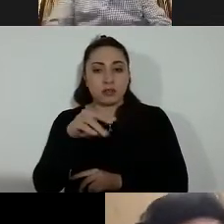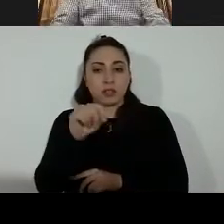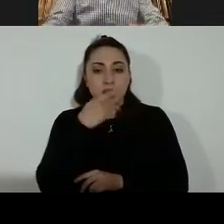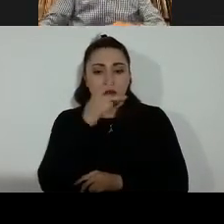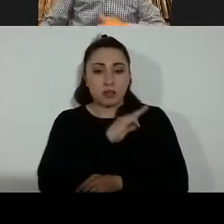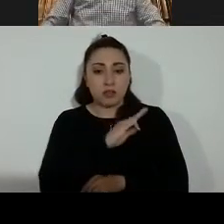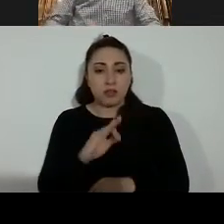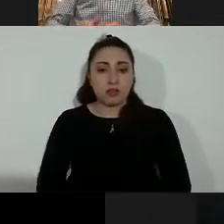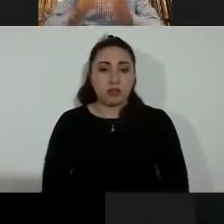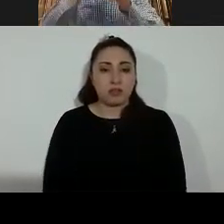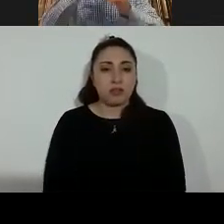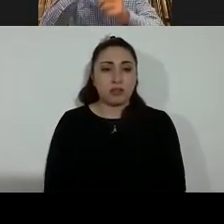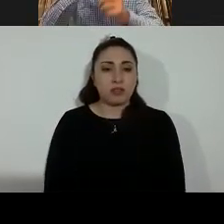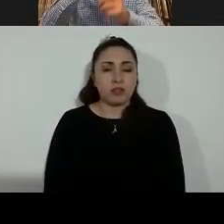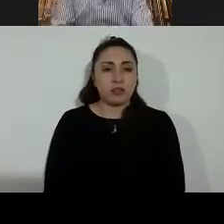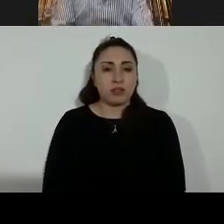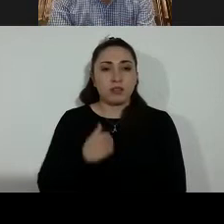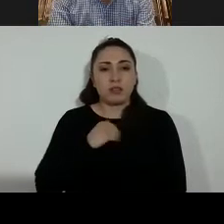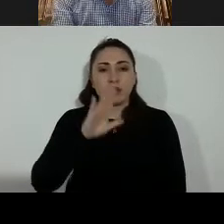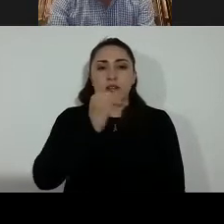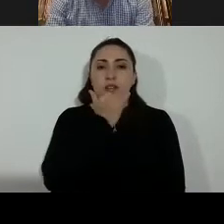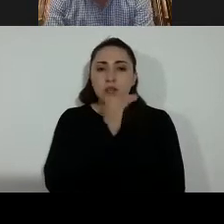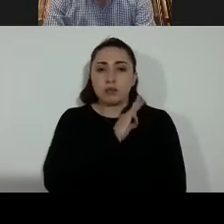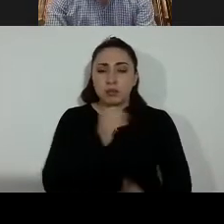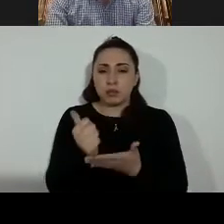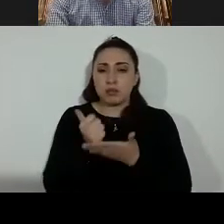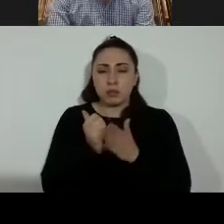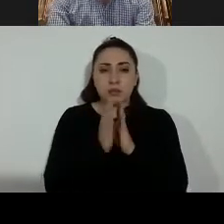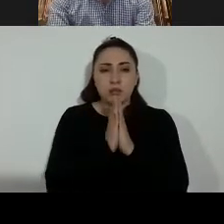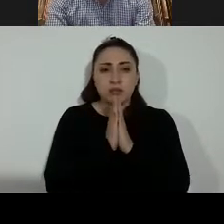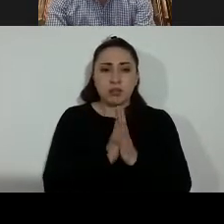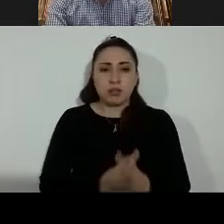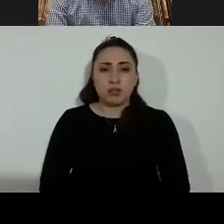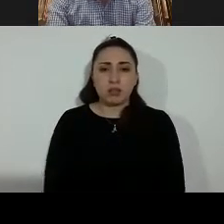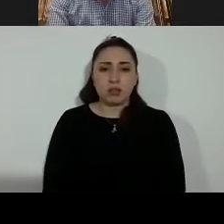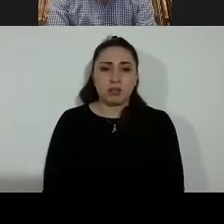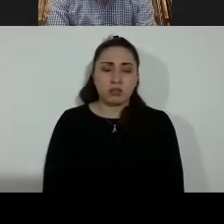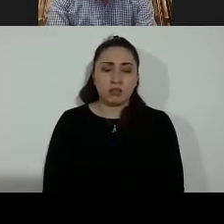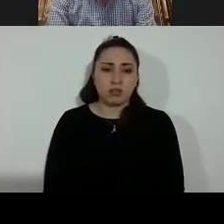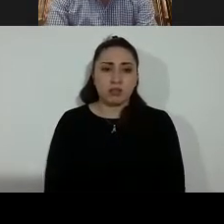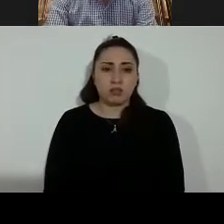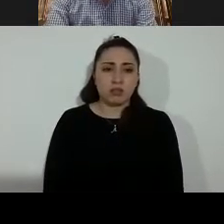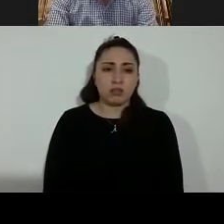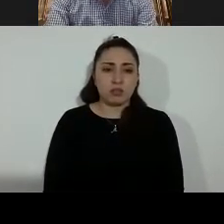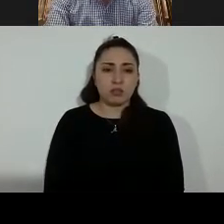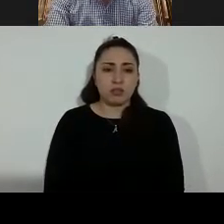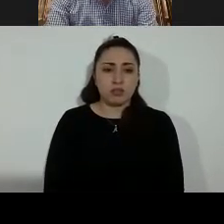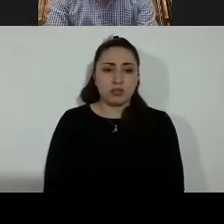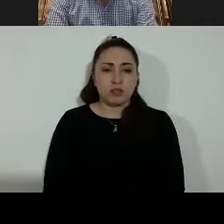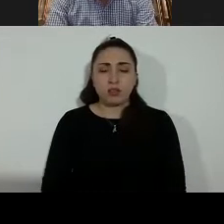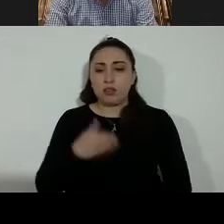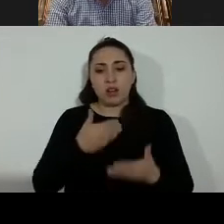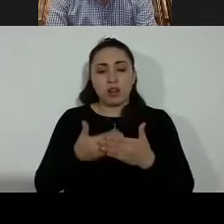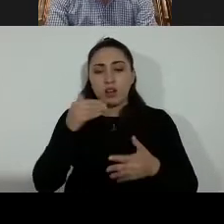Sesma. Perdón, nada más a ver si nos pueden ayudar y entiendo que el dictamen, ya no tuve oportunidad de hablar con el